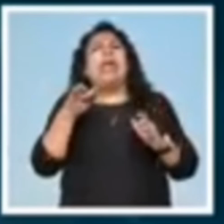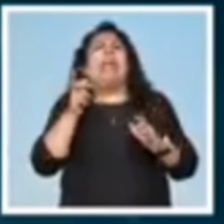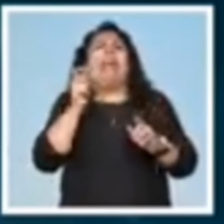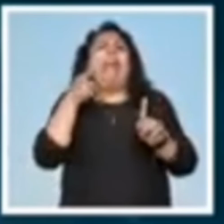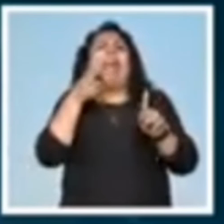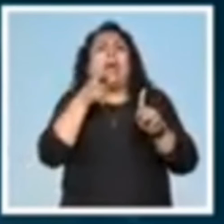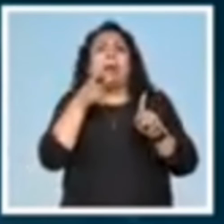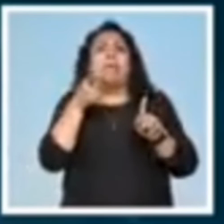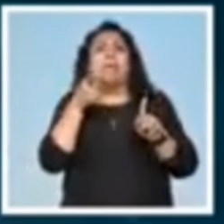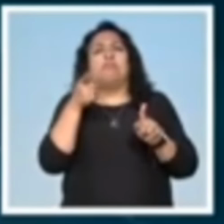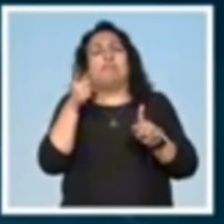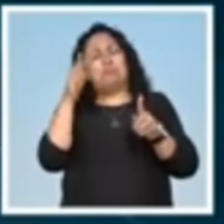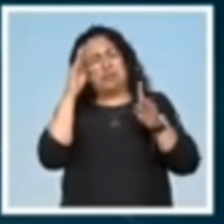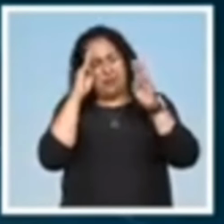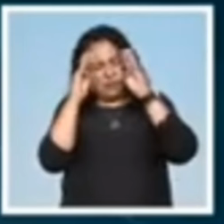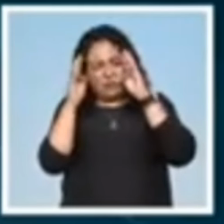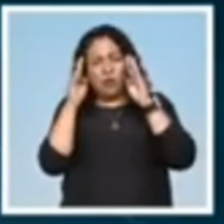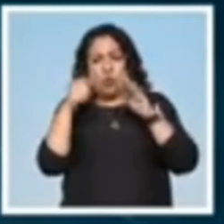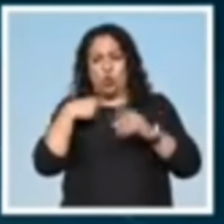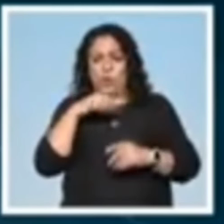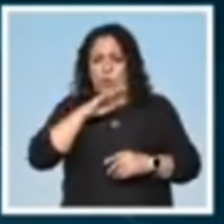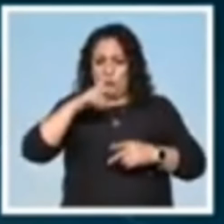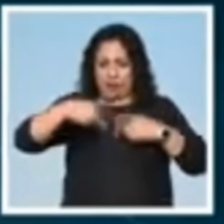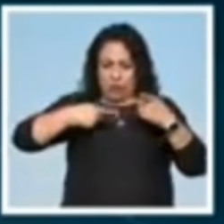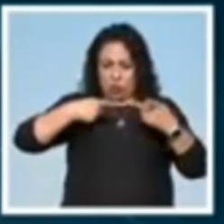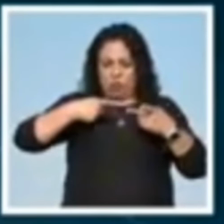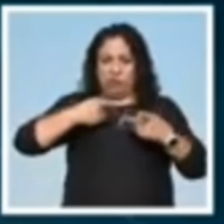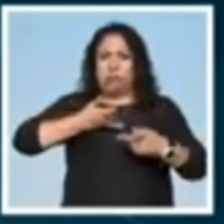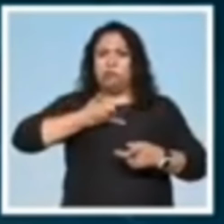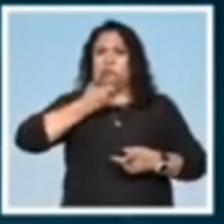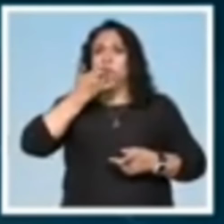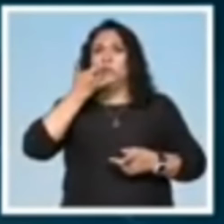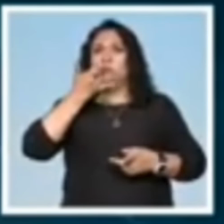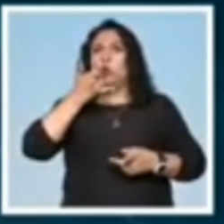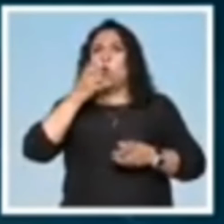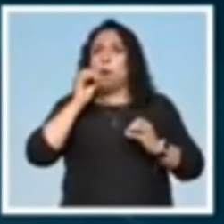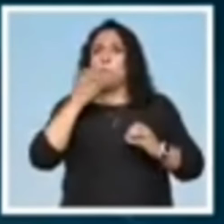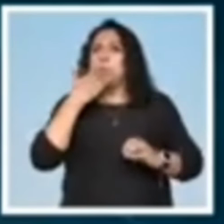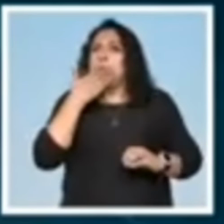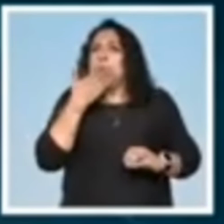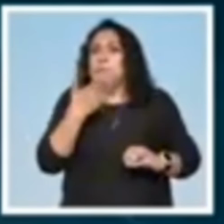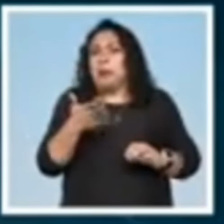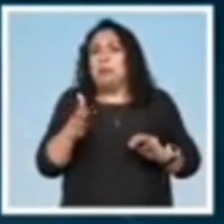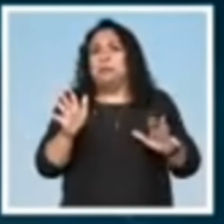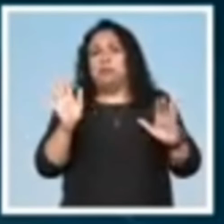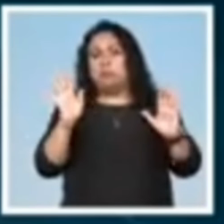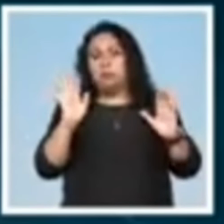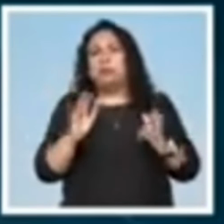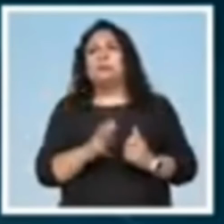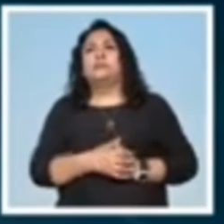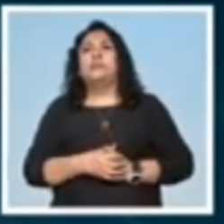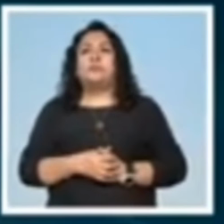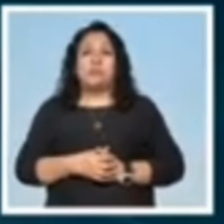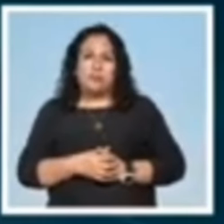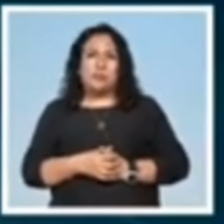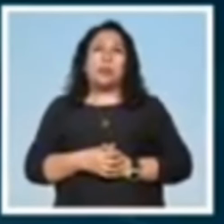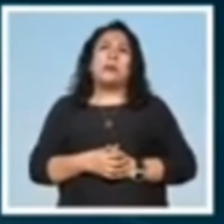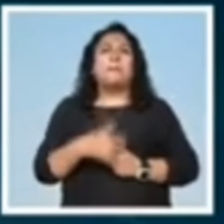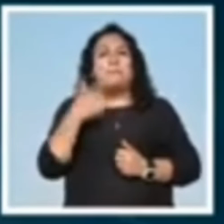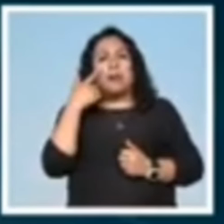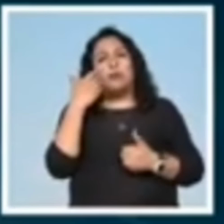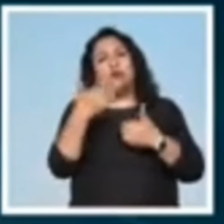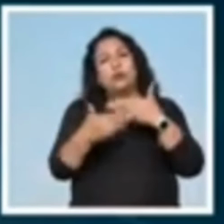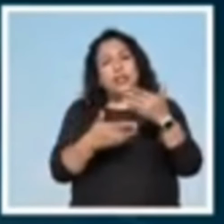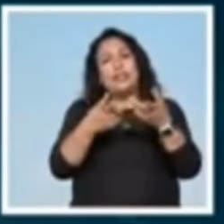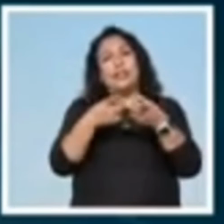permiten preguntar equivocarnos y acertar no eh son van a ir viendo en el